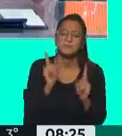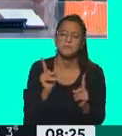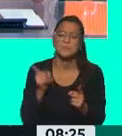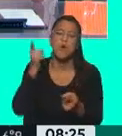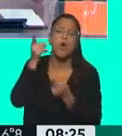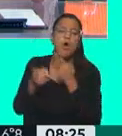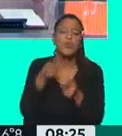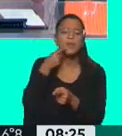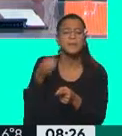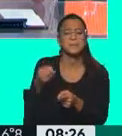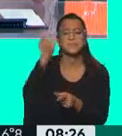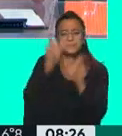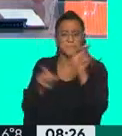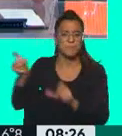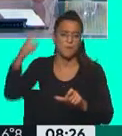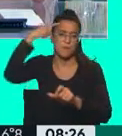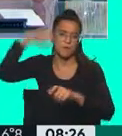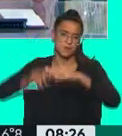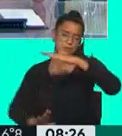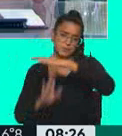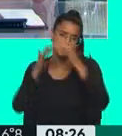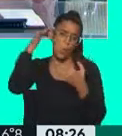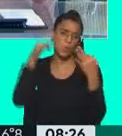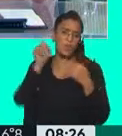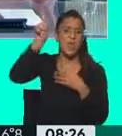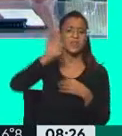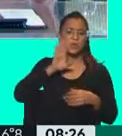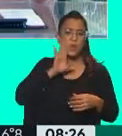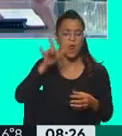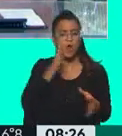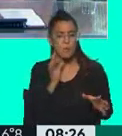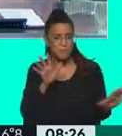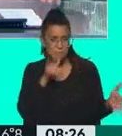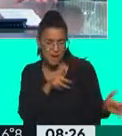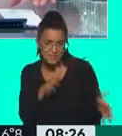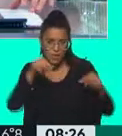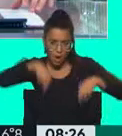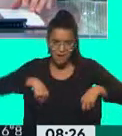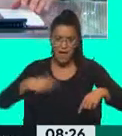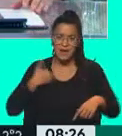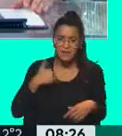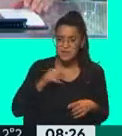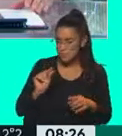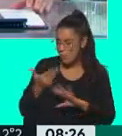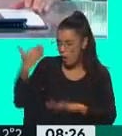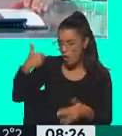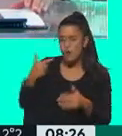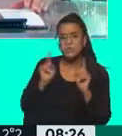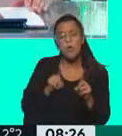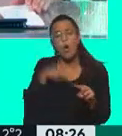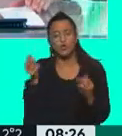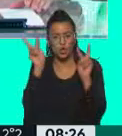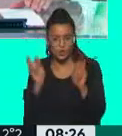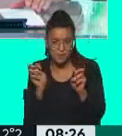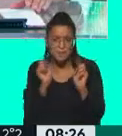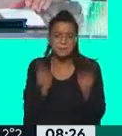respecto a los integrantes del máximo tribunal de justicia allí en los eeuu algo muy similar tal vez a lo que sucedió aquí en la argentina en las últimas horas también por otros temas